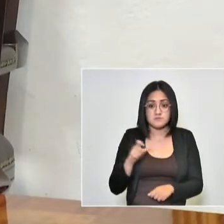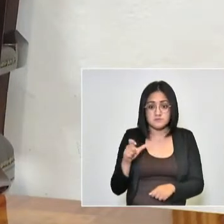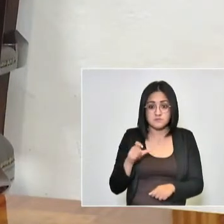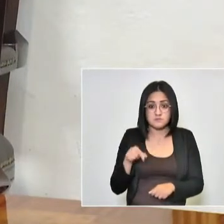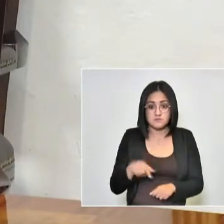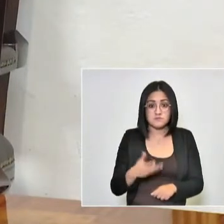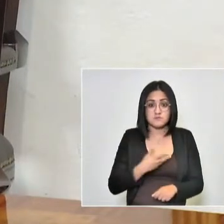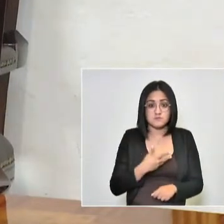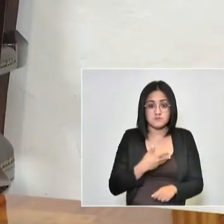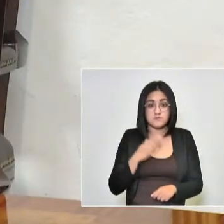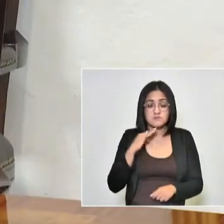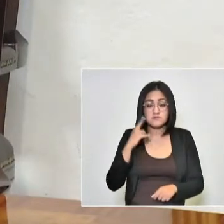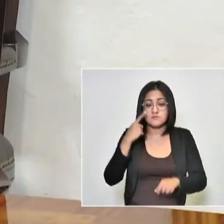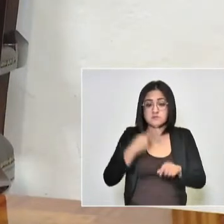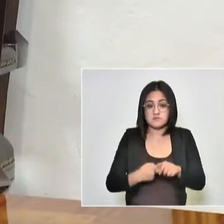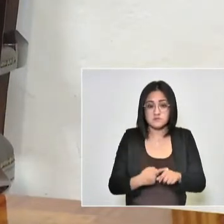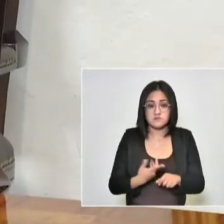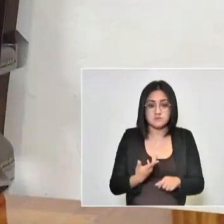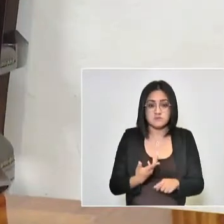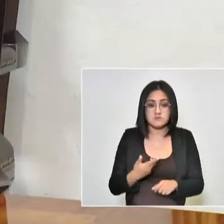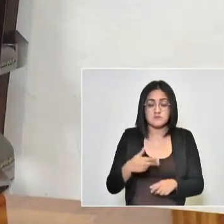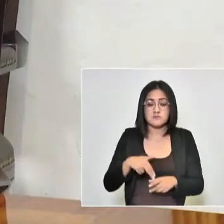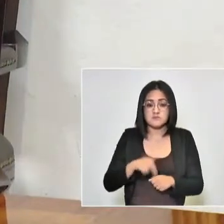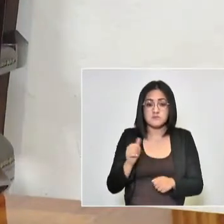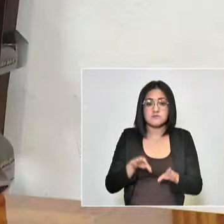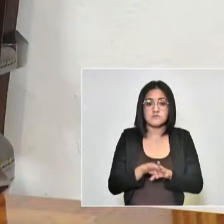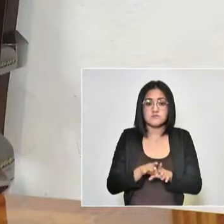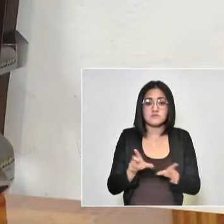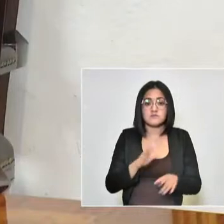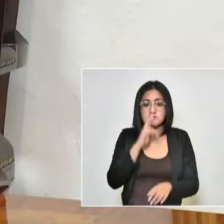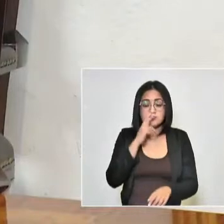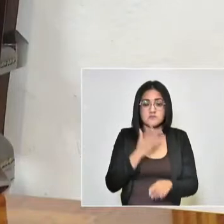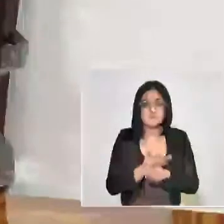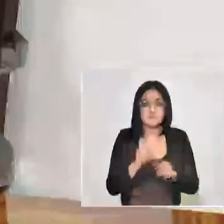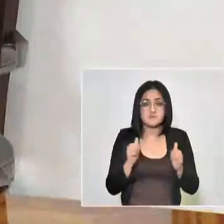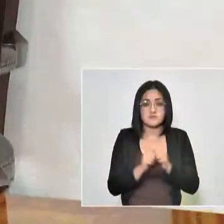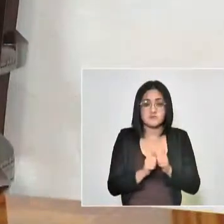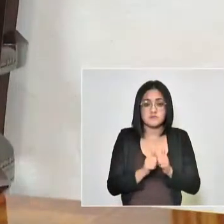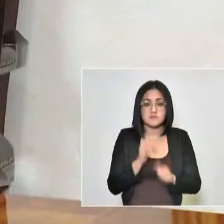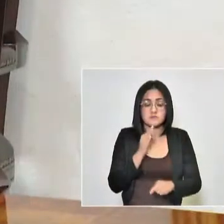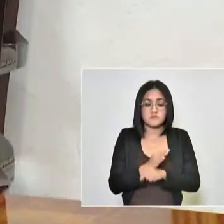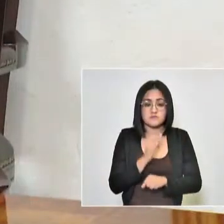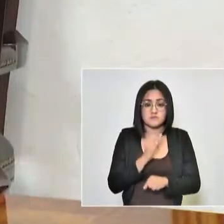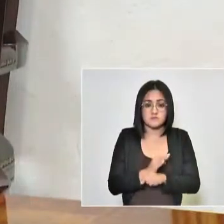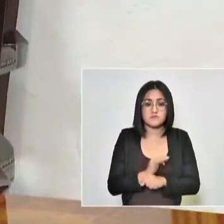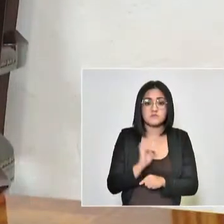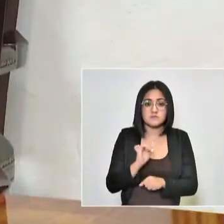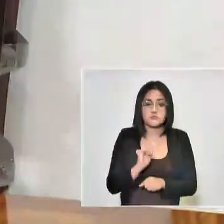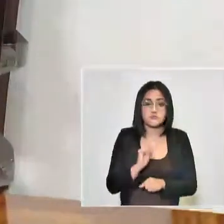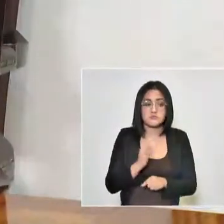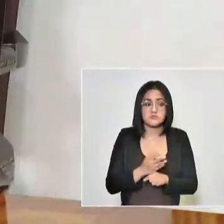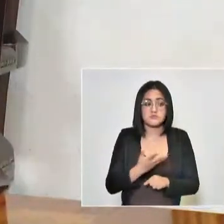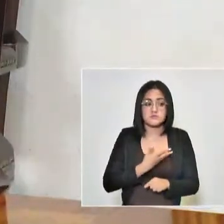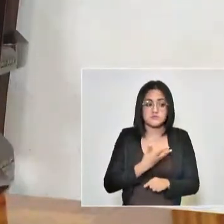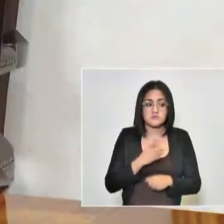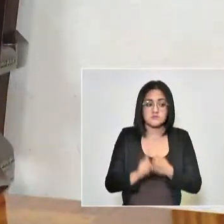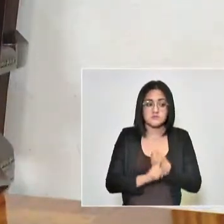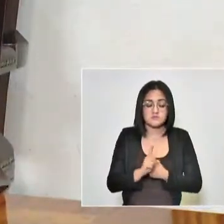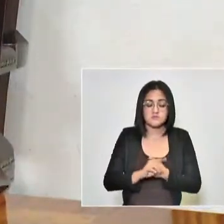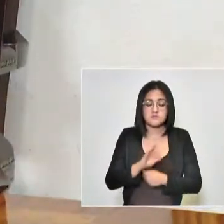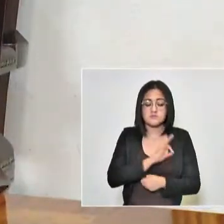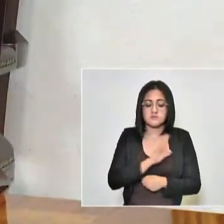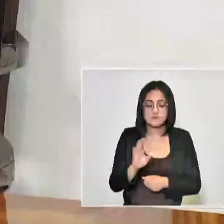entran voluntarios sin la debida coordinación con los combatientes que sí están capacitados,